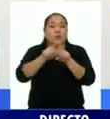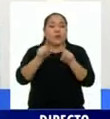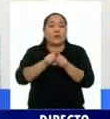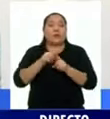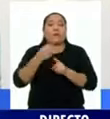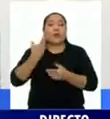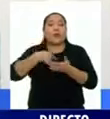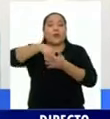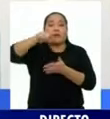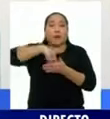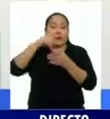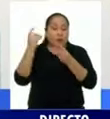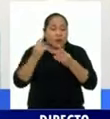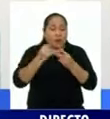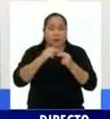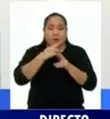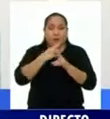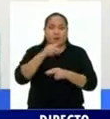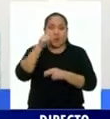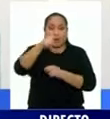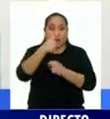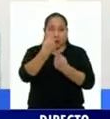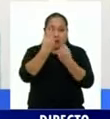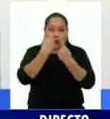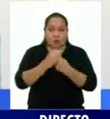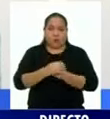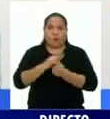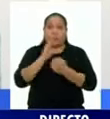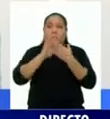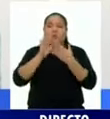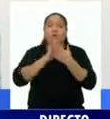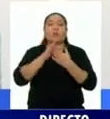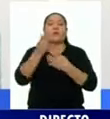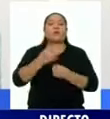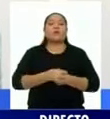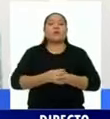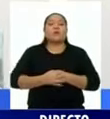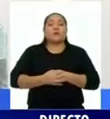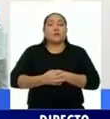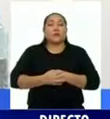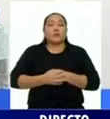más pronto posible la respuesta específica a tu pregunta y mil disculpas, Jaime.